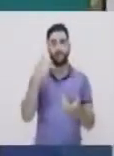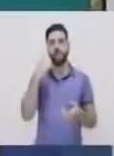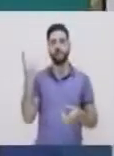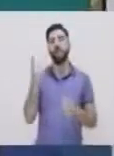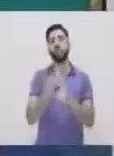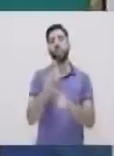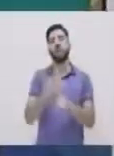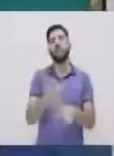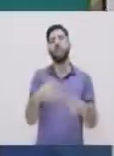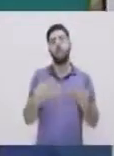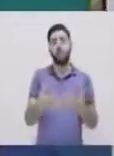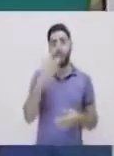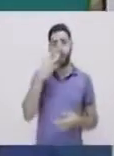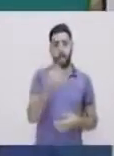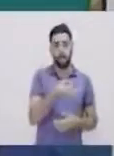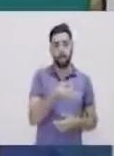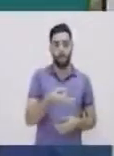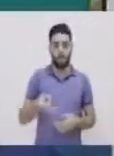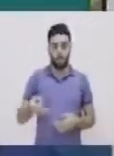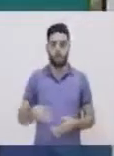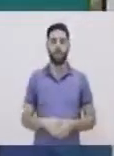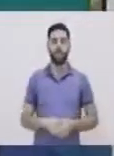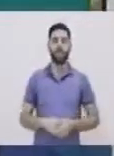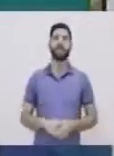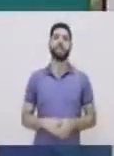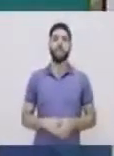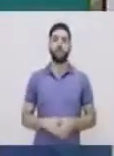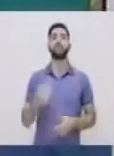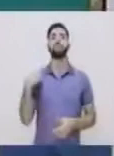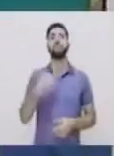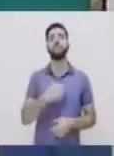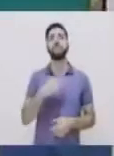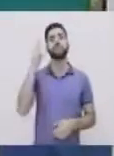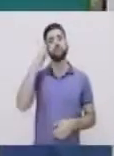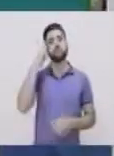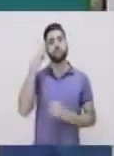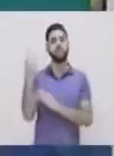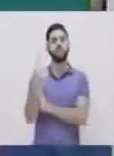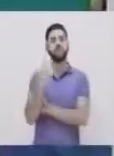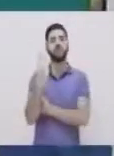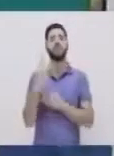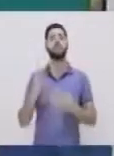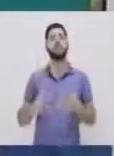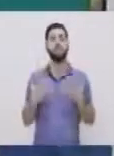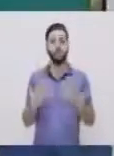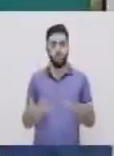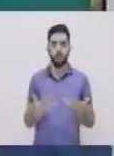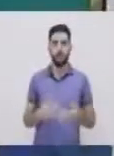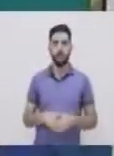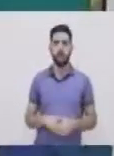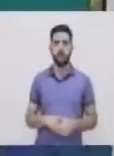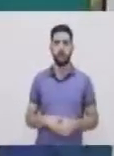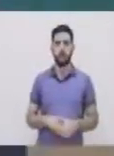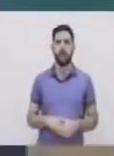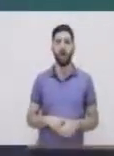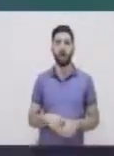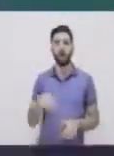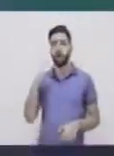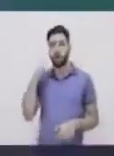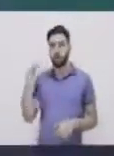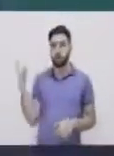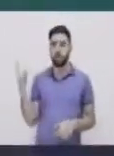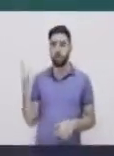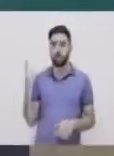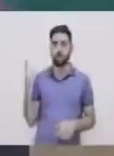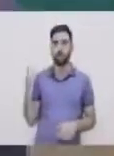bien, algo antes de usar las monedas. Recordemos que es importante desinfectar el dinero,